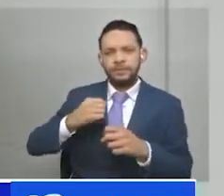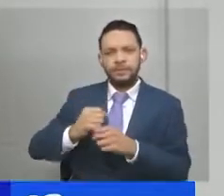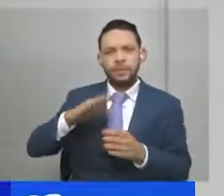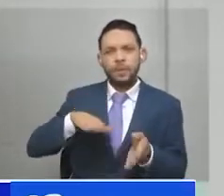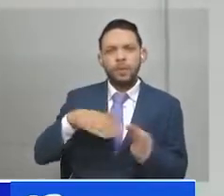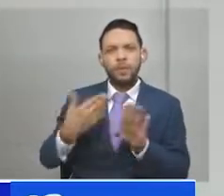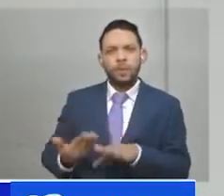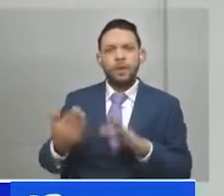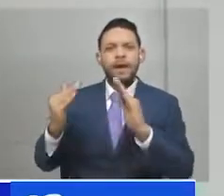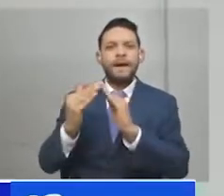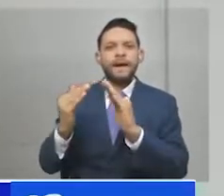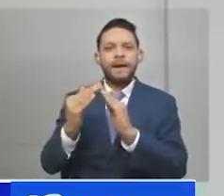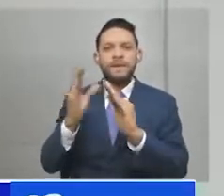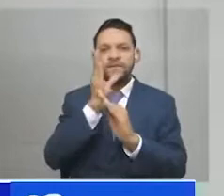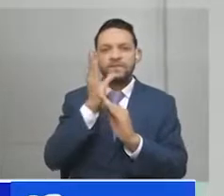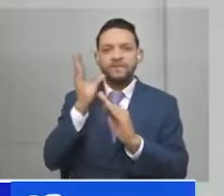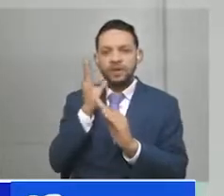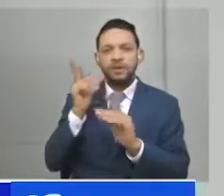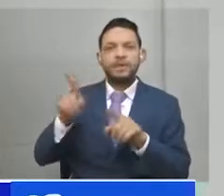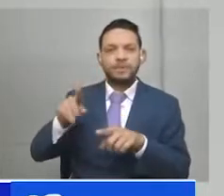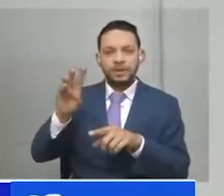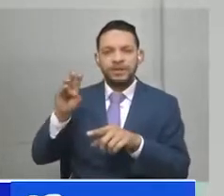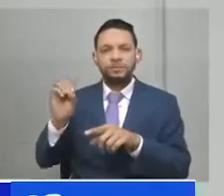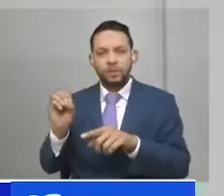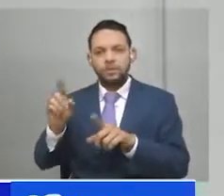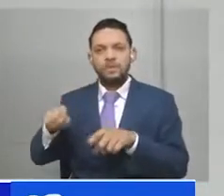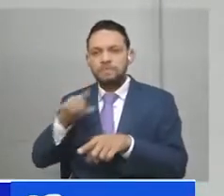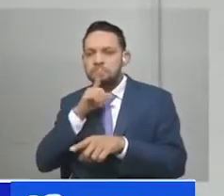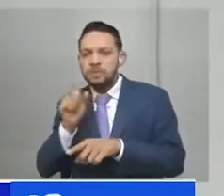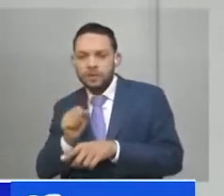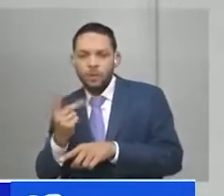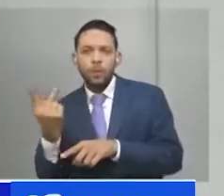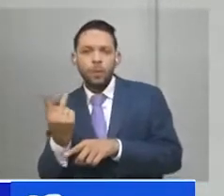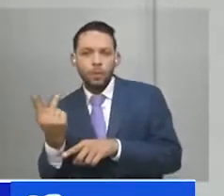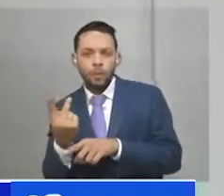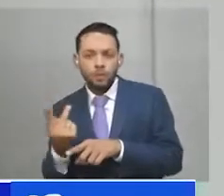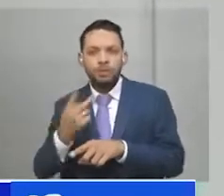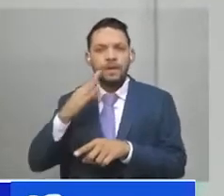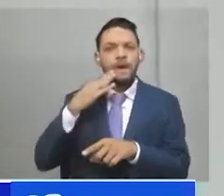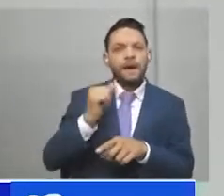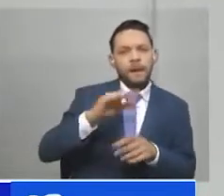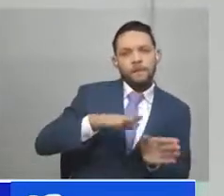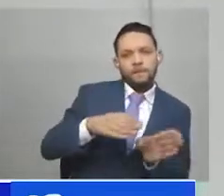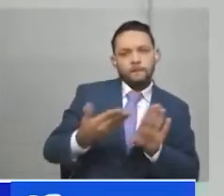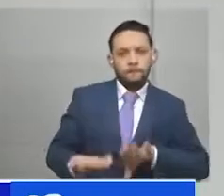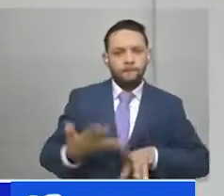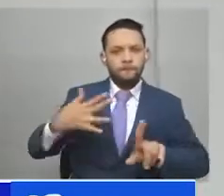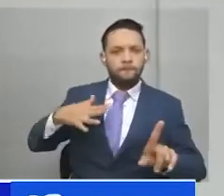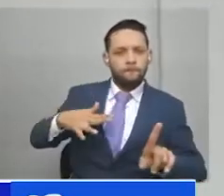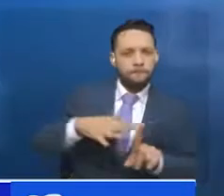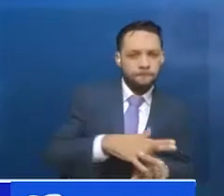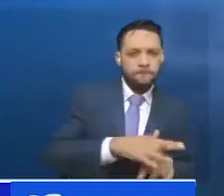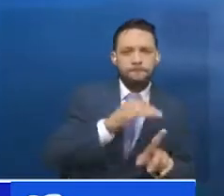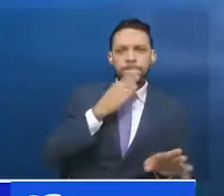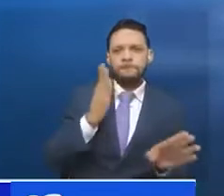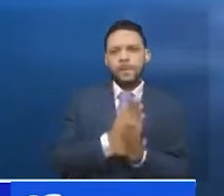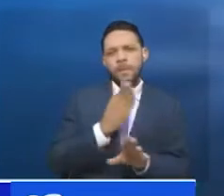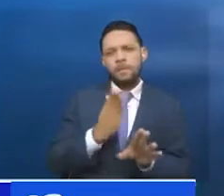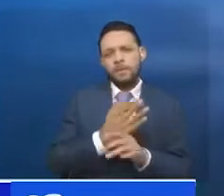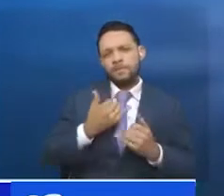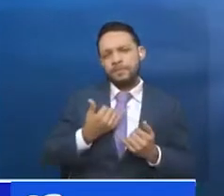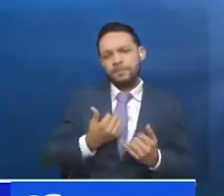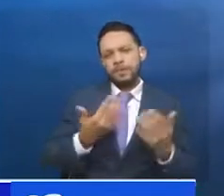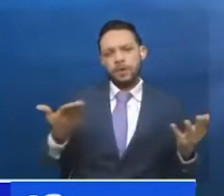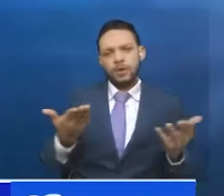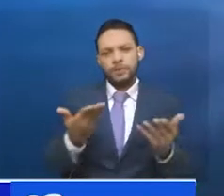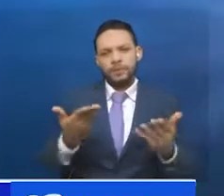lamentablemente vivía en esta casa con su esposo, también un adulto mayor, y perdió la vida a raíz de este incidente. El suceso se